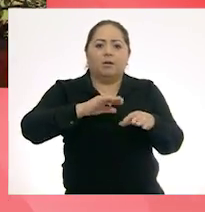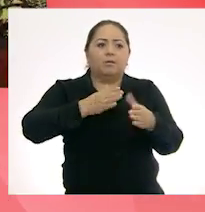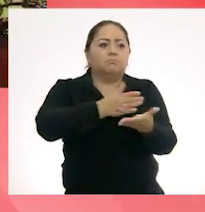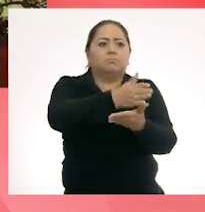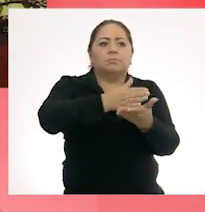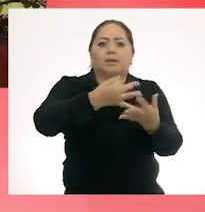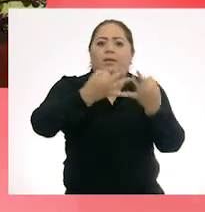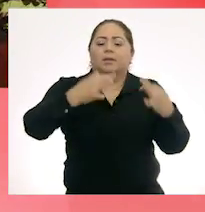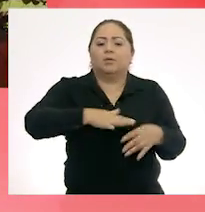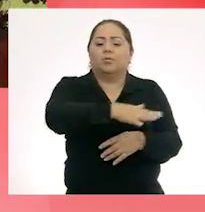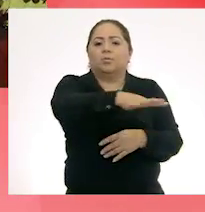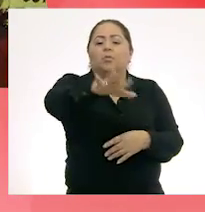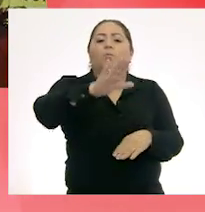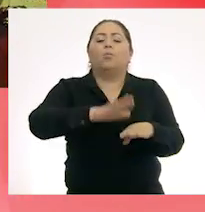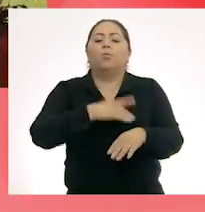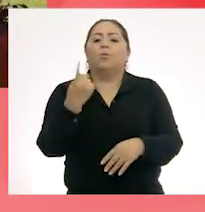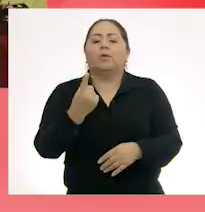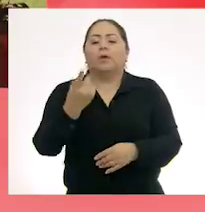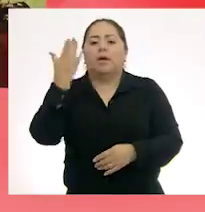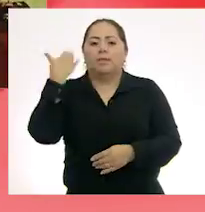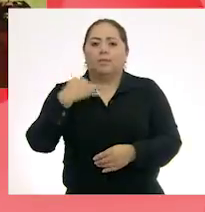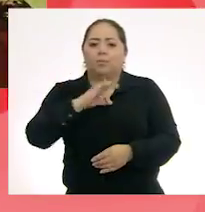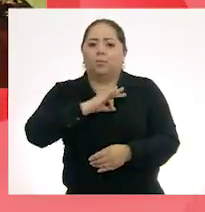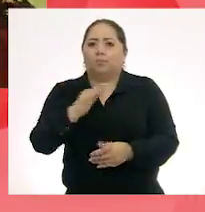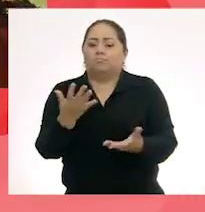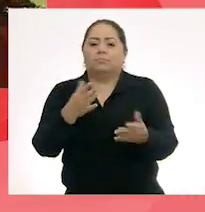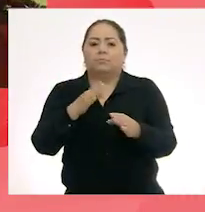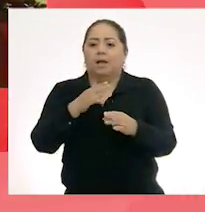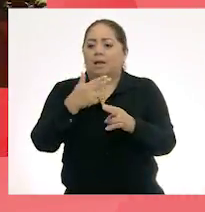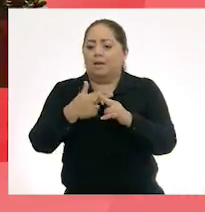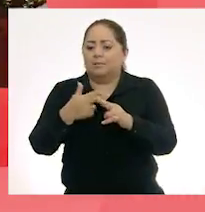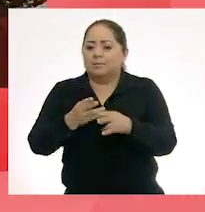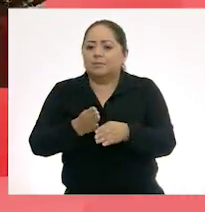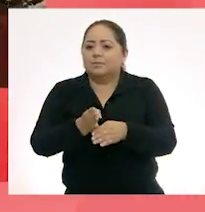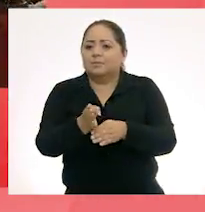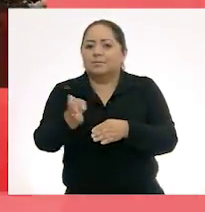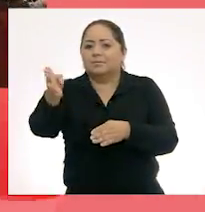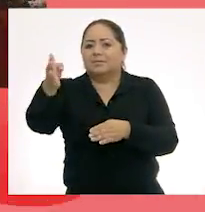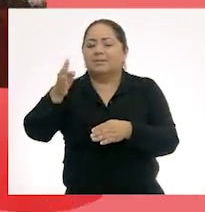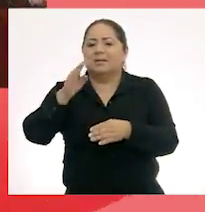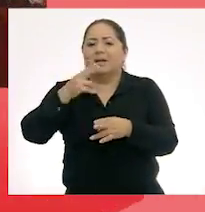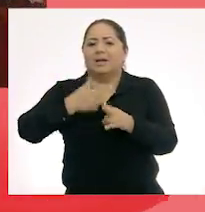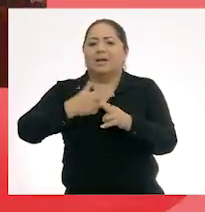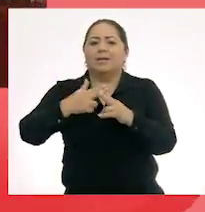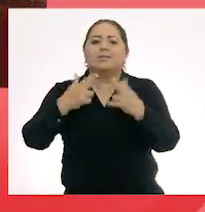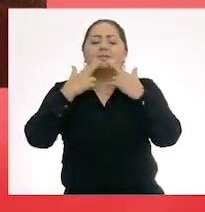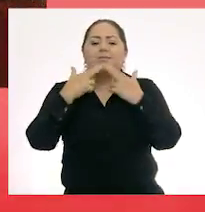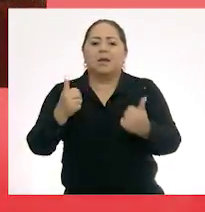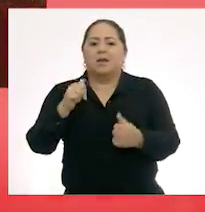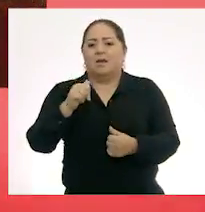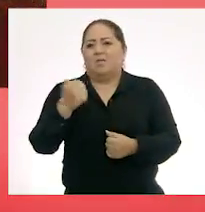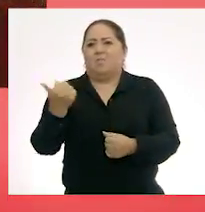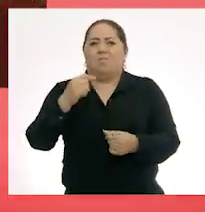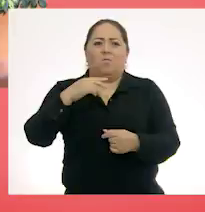territorio, porque era una parte de la entrada, digamos, hacia la parte de la Hacienda del Lobo o otras